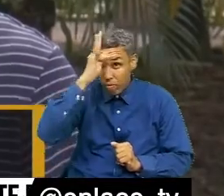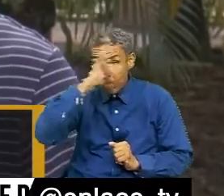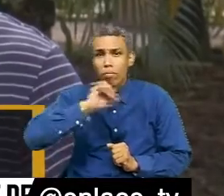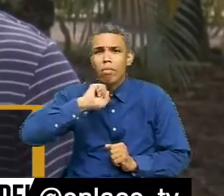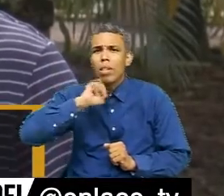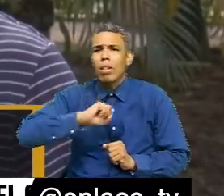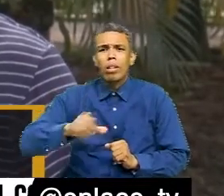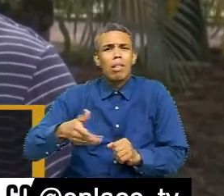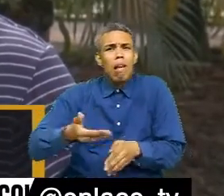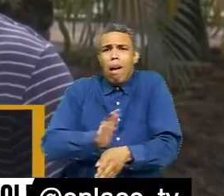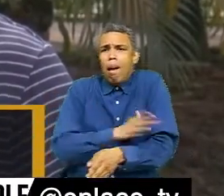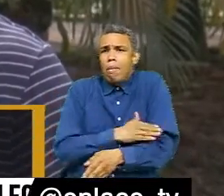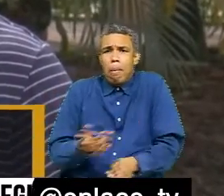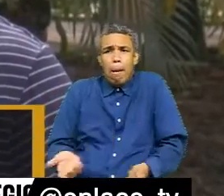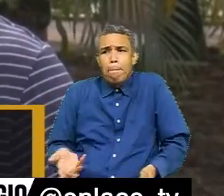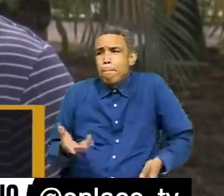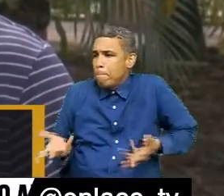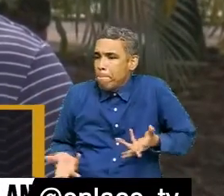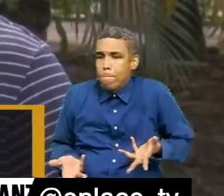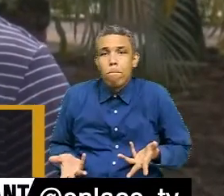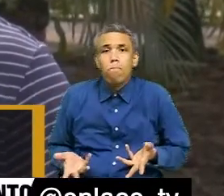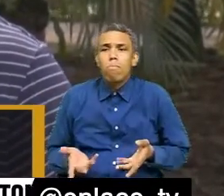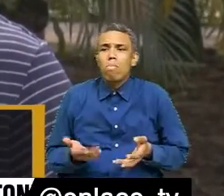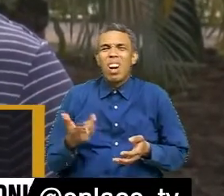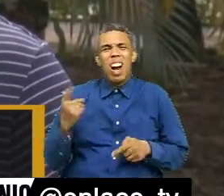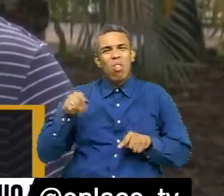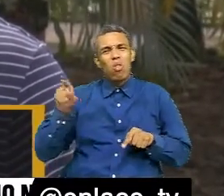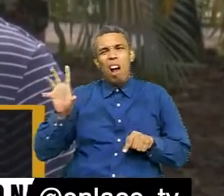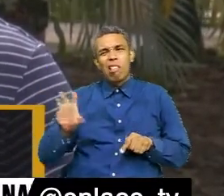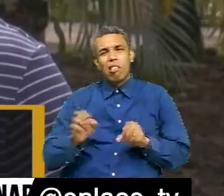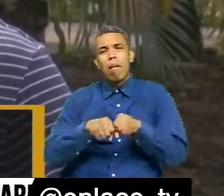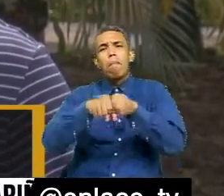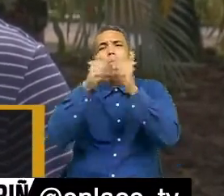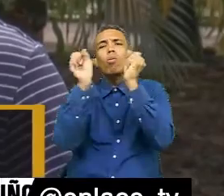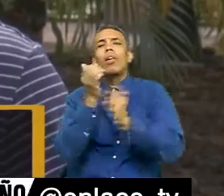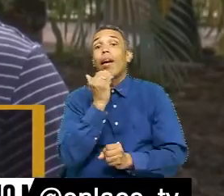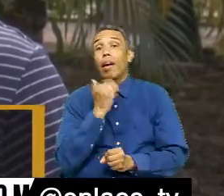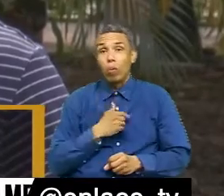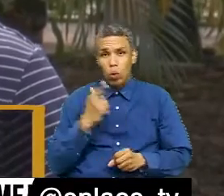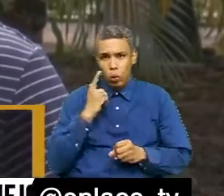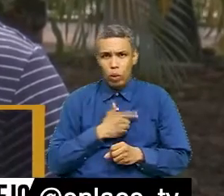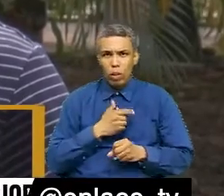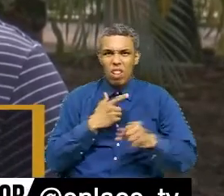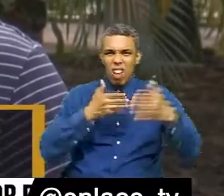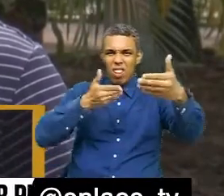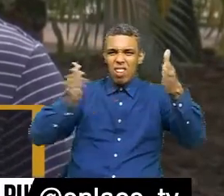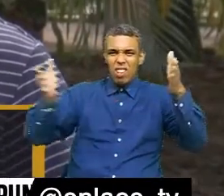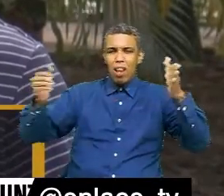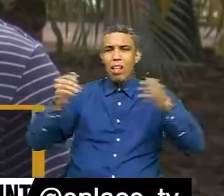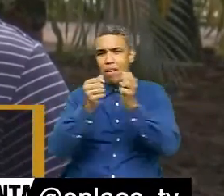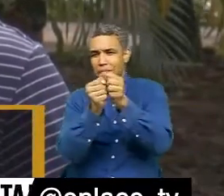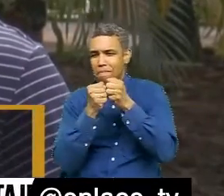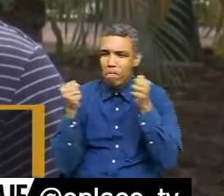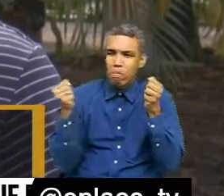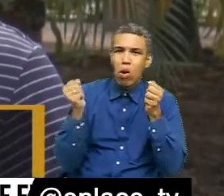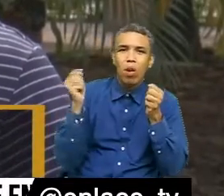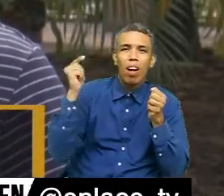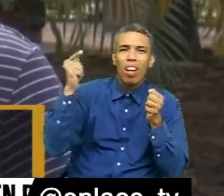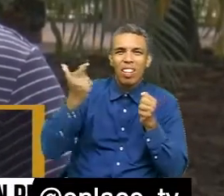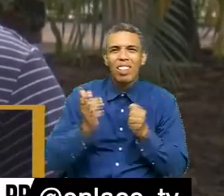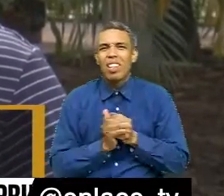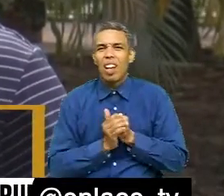no tenía y carecía de estos implementos. Algunos ya estaban obsoletos. Por ejemplo, llega una nevera para el almacenamiento del banco de sangre. Creo que ese es un punto